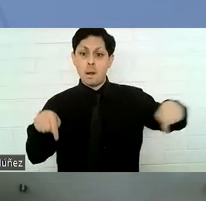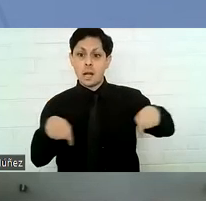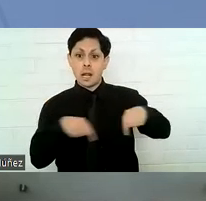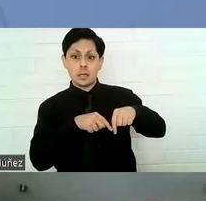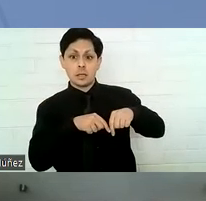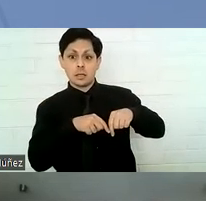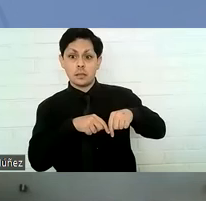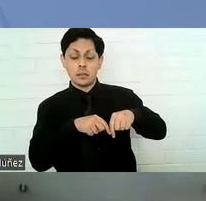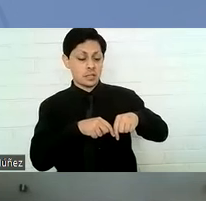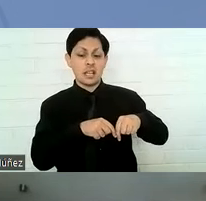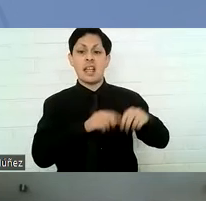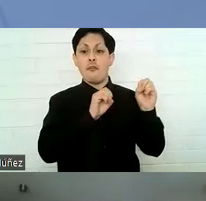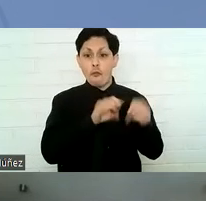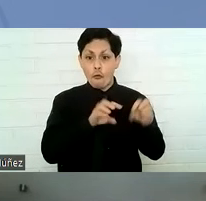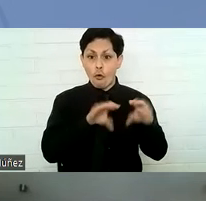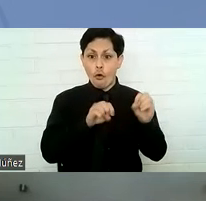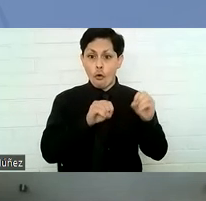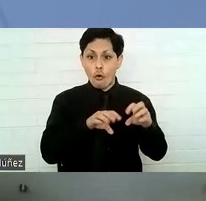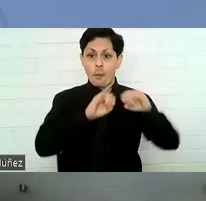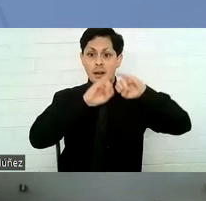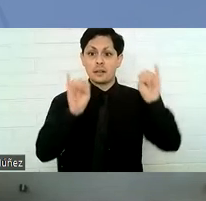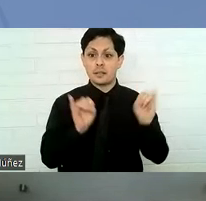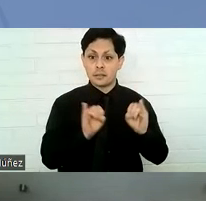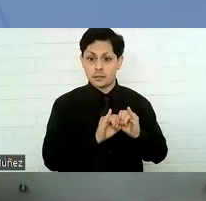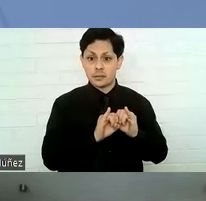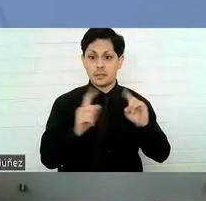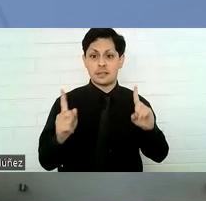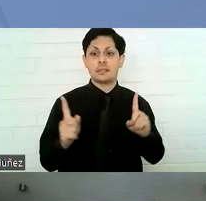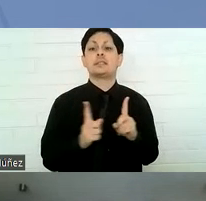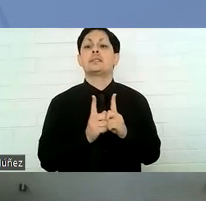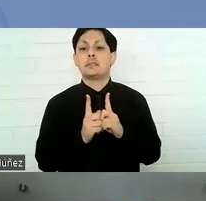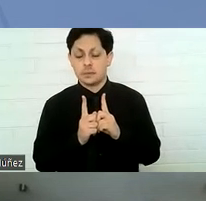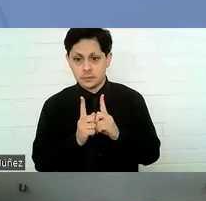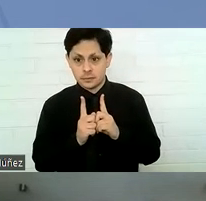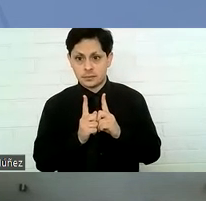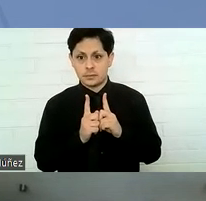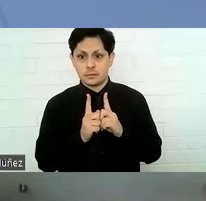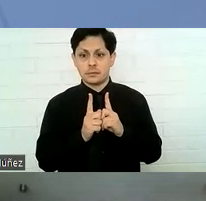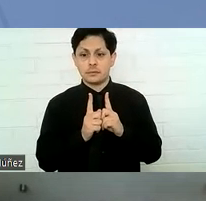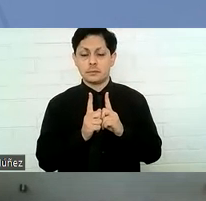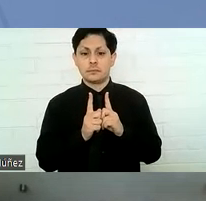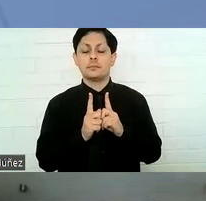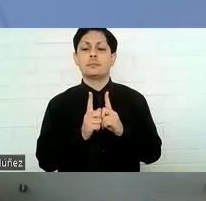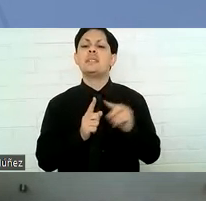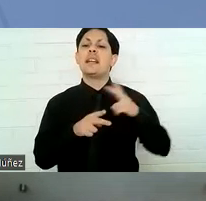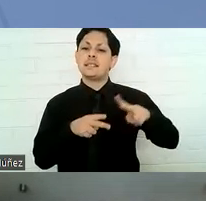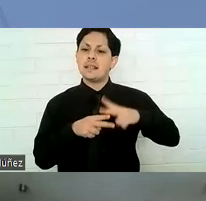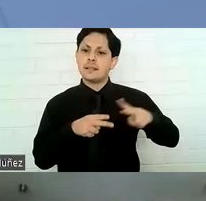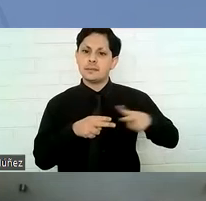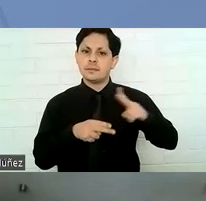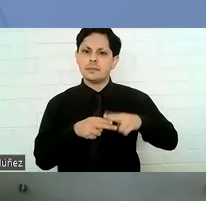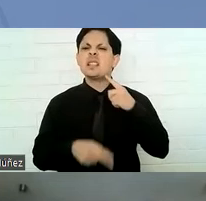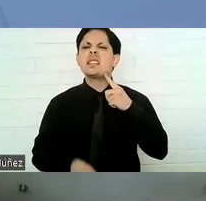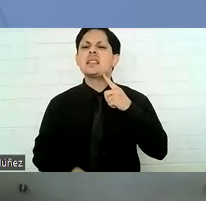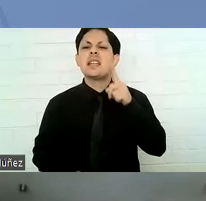formas renovadas del acercamiento, de la acción, del hacer. ¿Quiénes las han